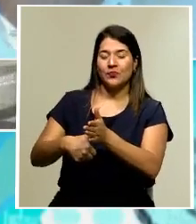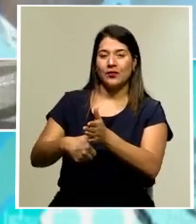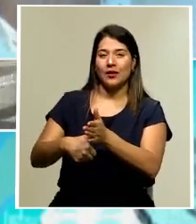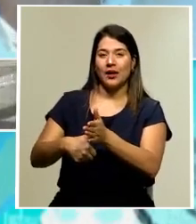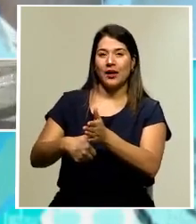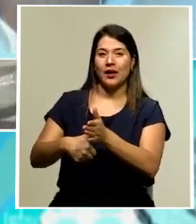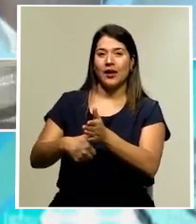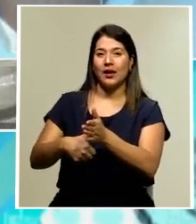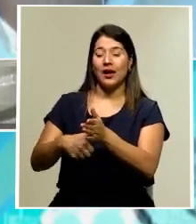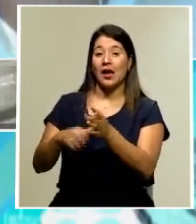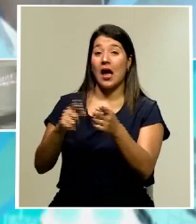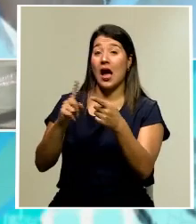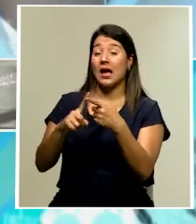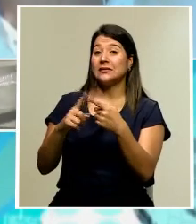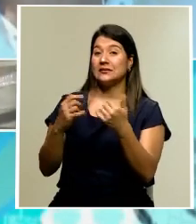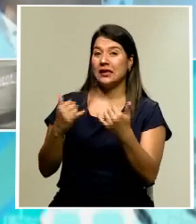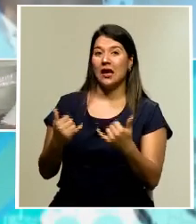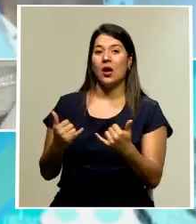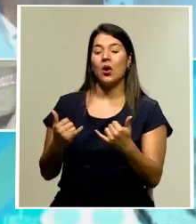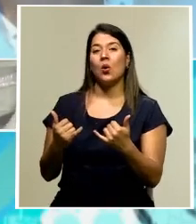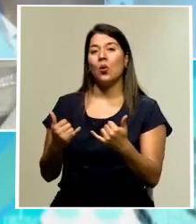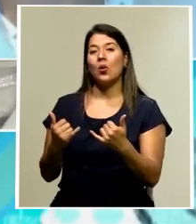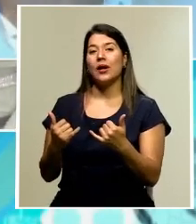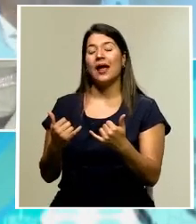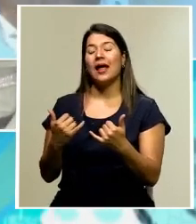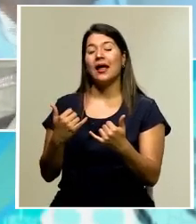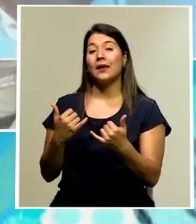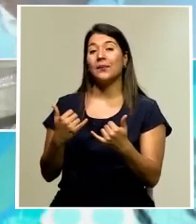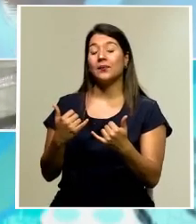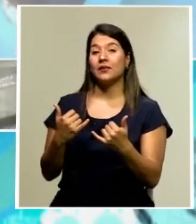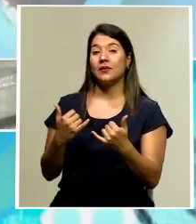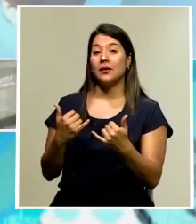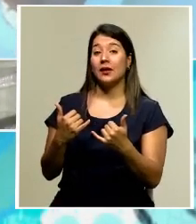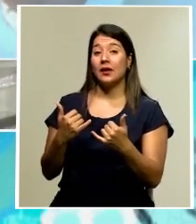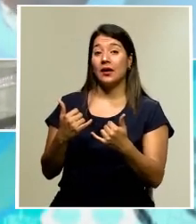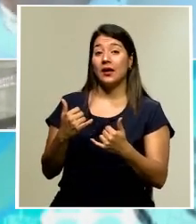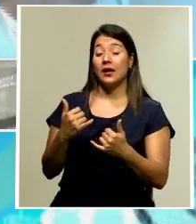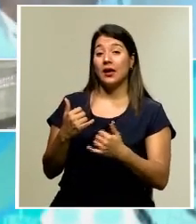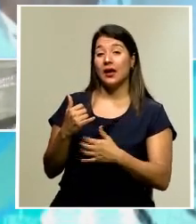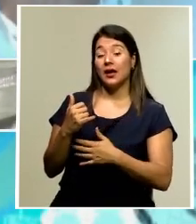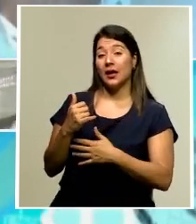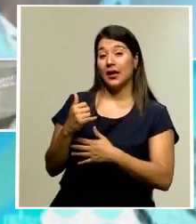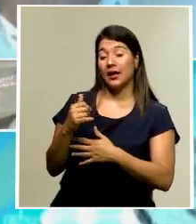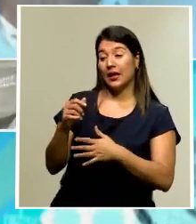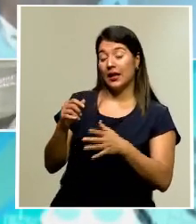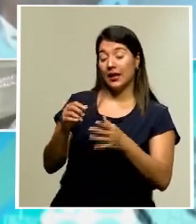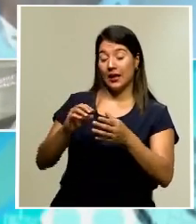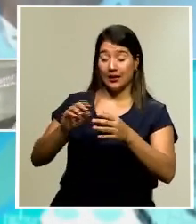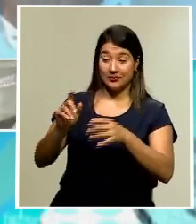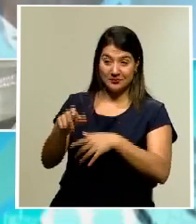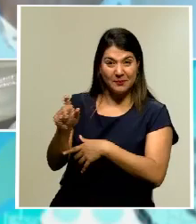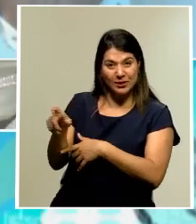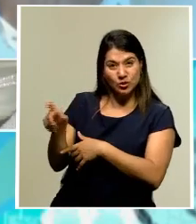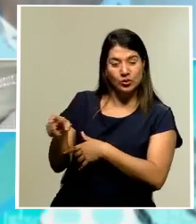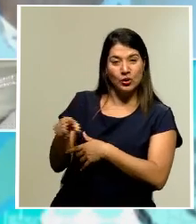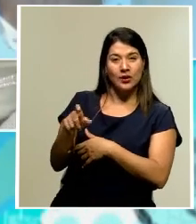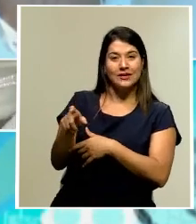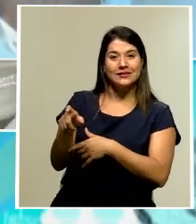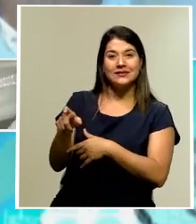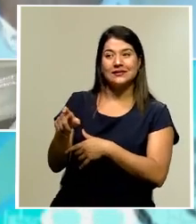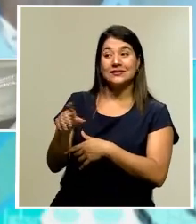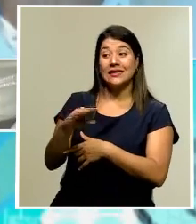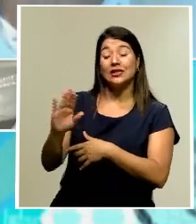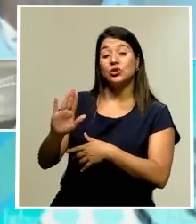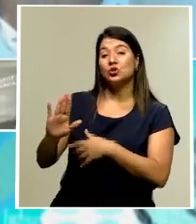hasta el momento no había sucedido, y es que el bono demográfico, ¿verdad? La